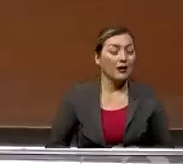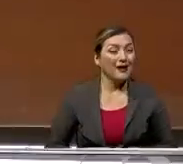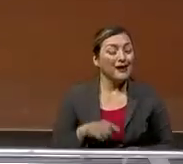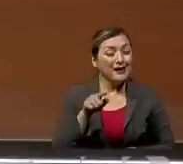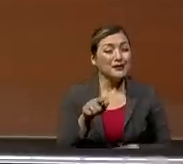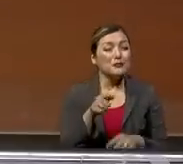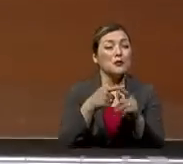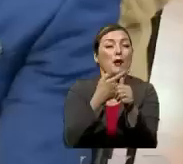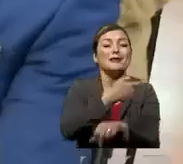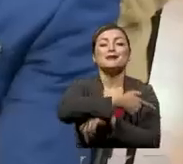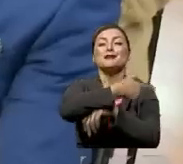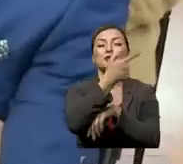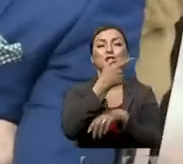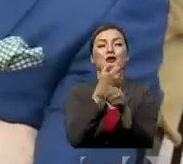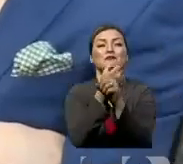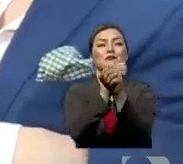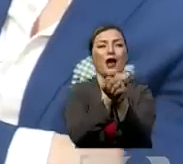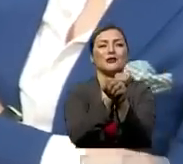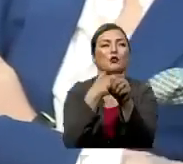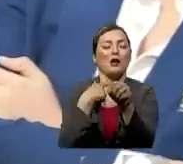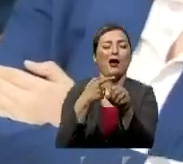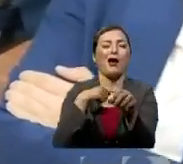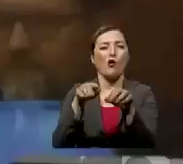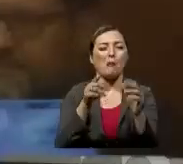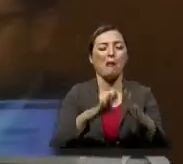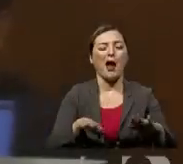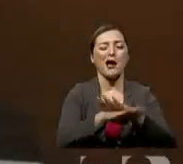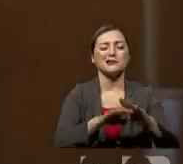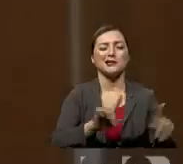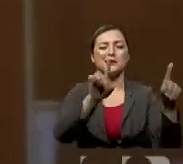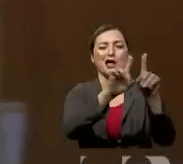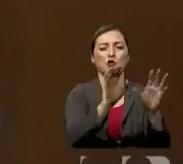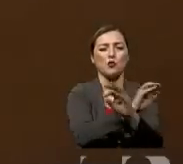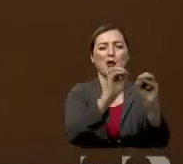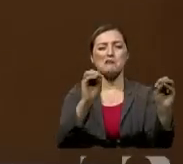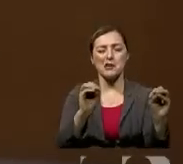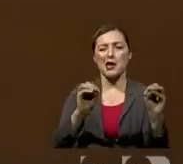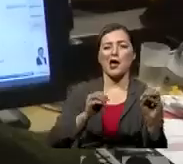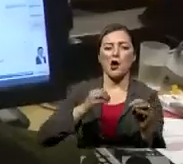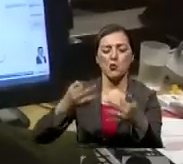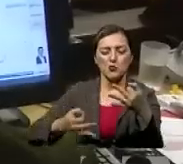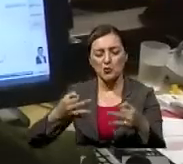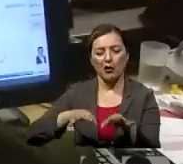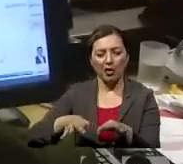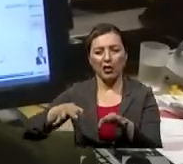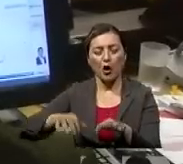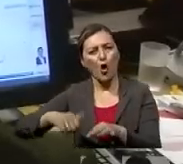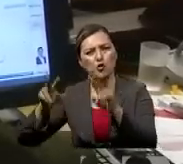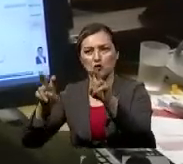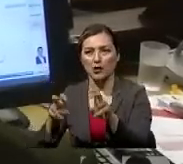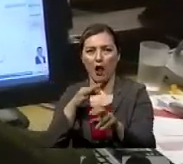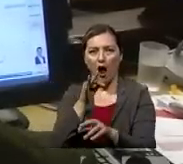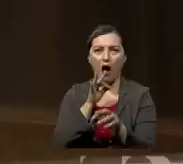las evaluaciones, la designación de jueces, la demora en otros concursos y otros temas que, sin ser parte del juicio político,